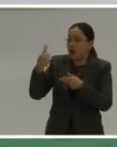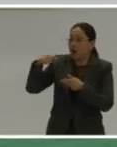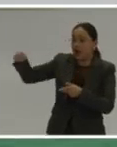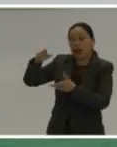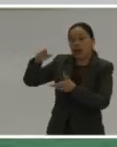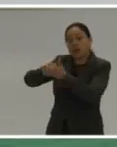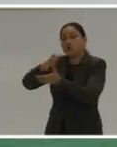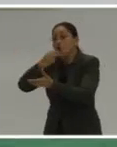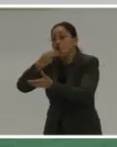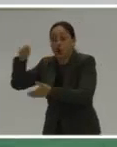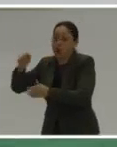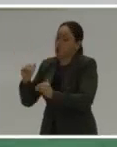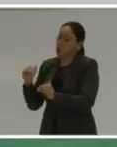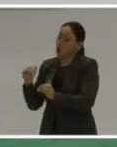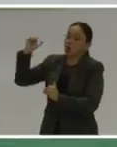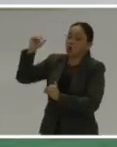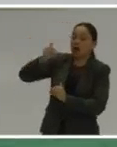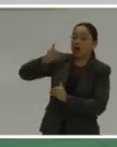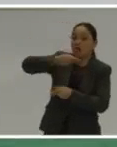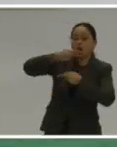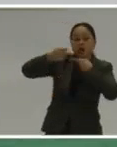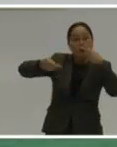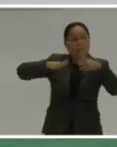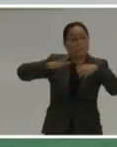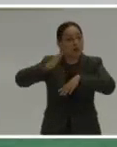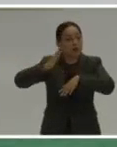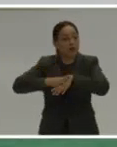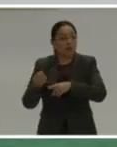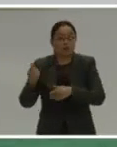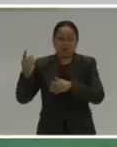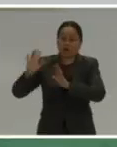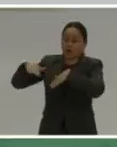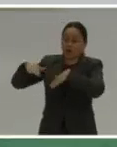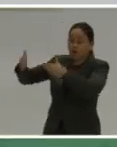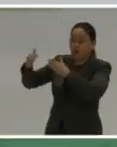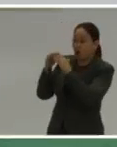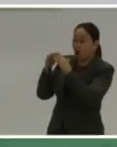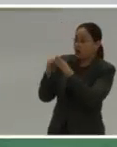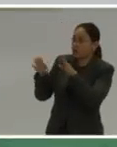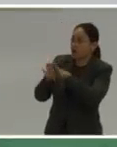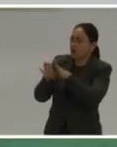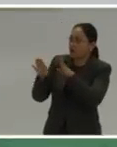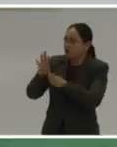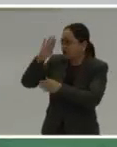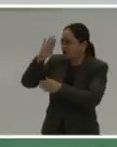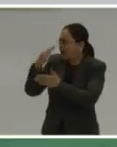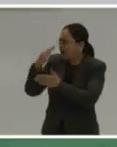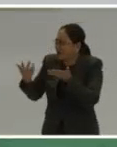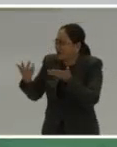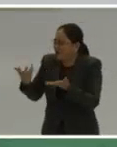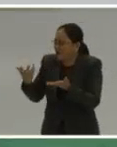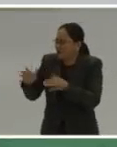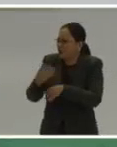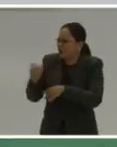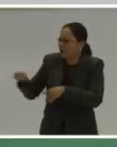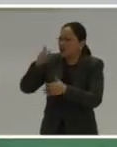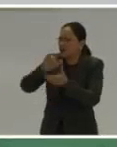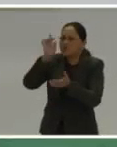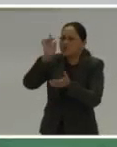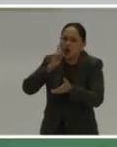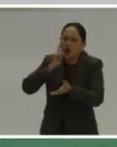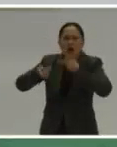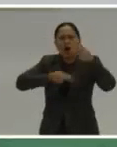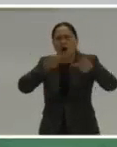porque cuando llegamos a la casa es una ofensa a la pareja y nos miran mal. O sea, culturalmente hay esas cosas que tenemos